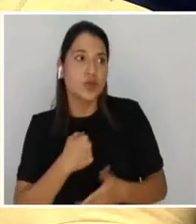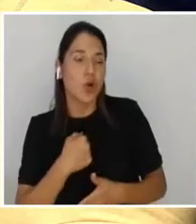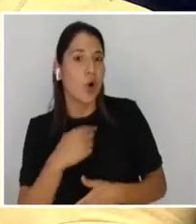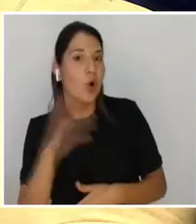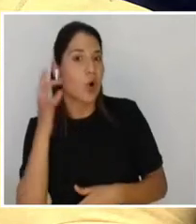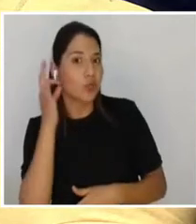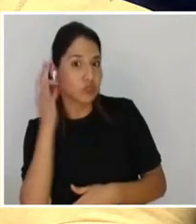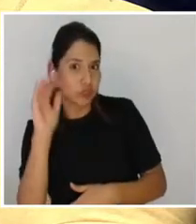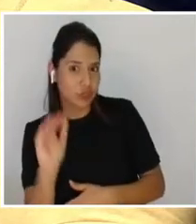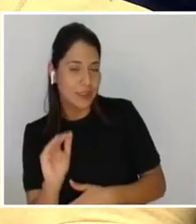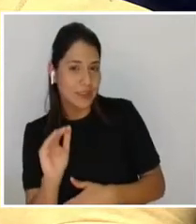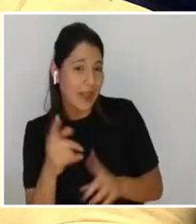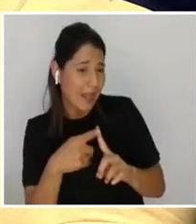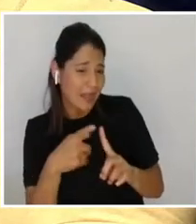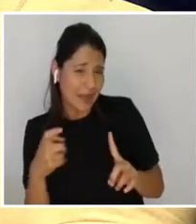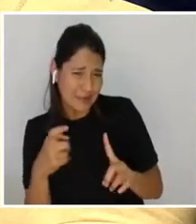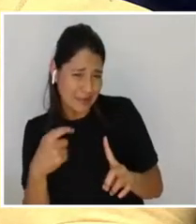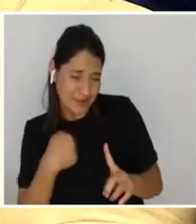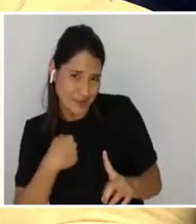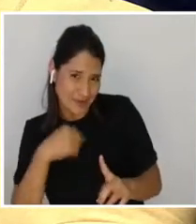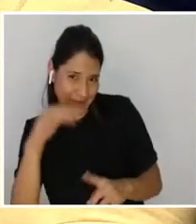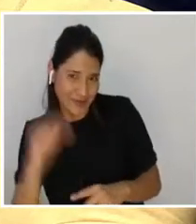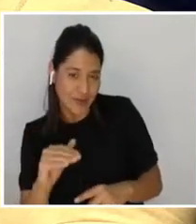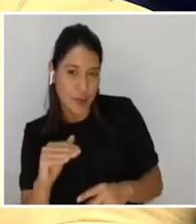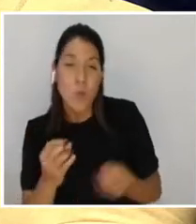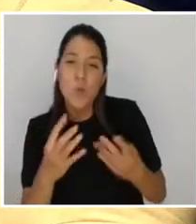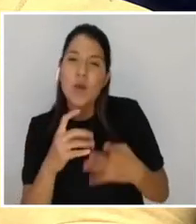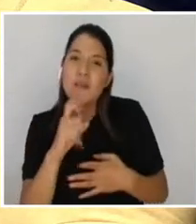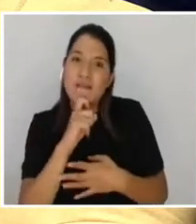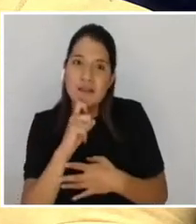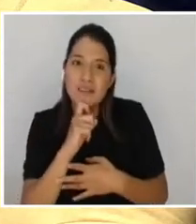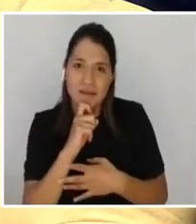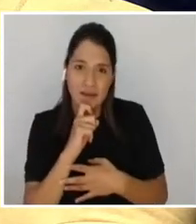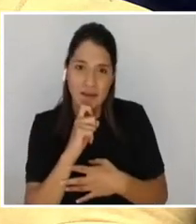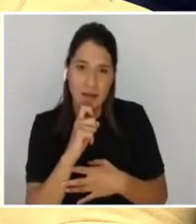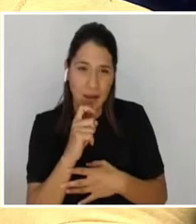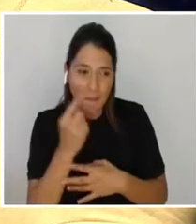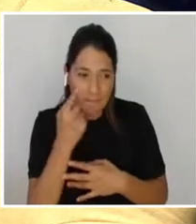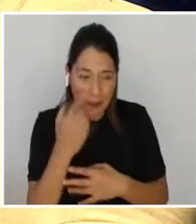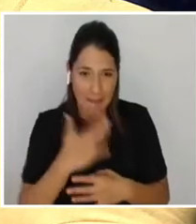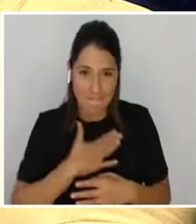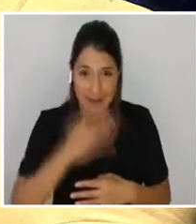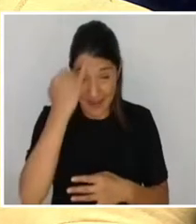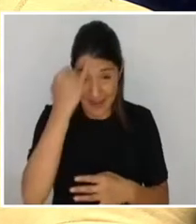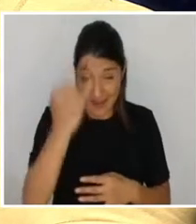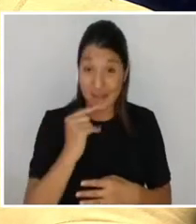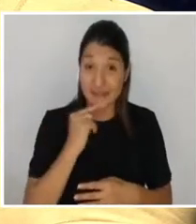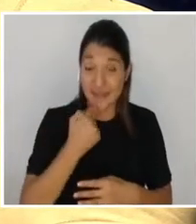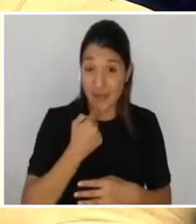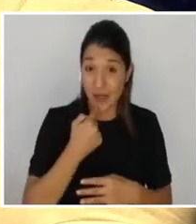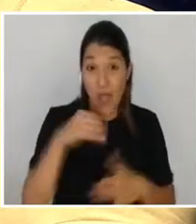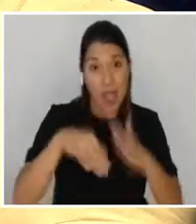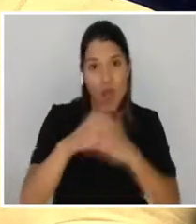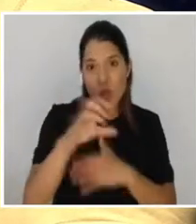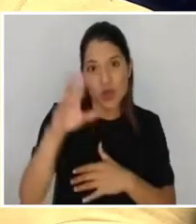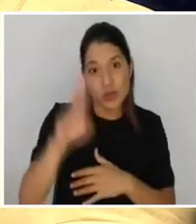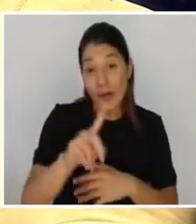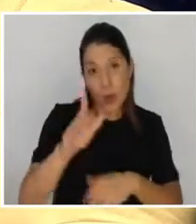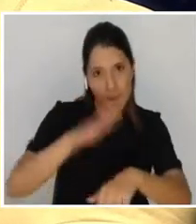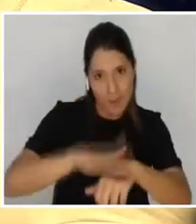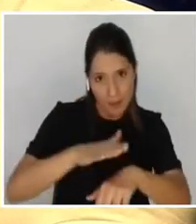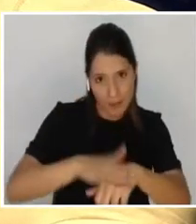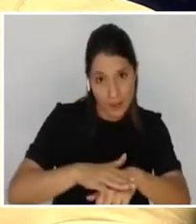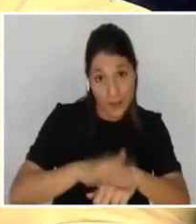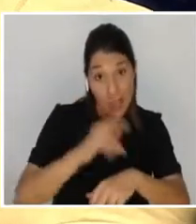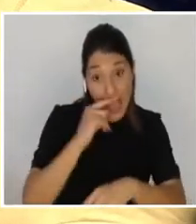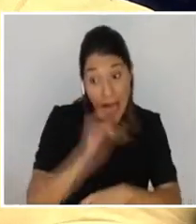edad, cuesta mucho que lo tomen en serio, ¿verdad? Entonces, en este país no dejan que los niños registren su marca a